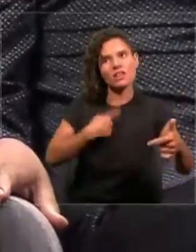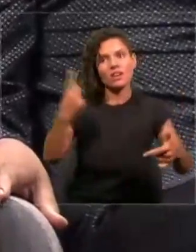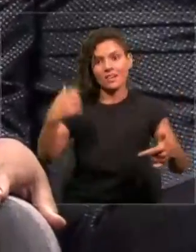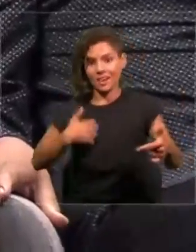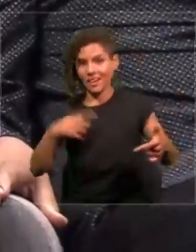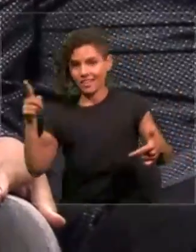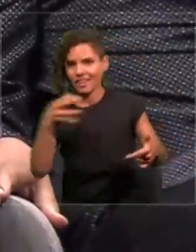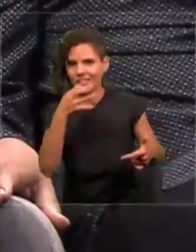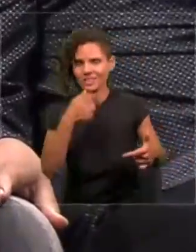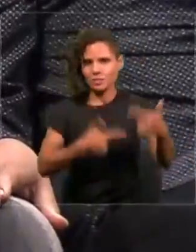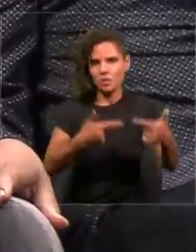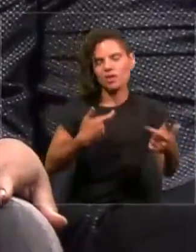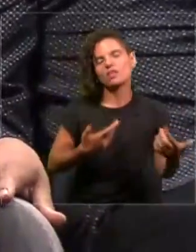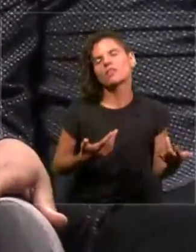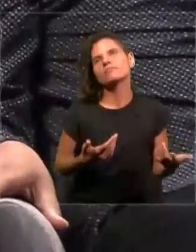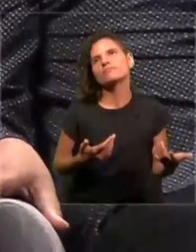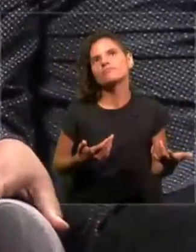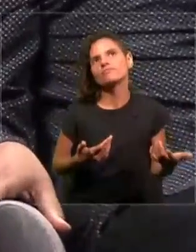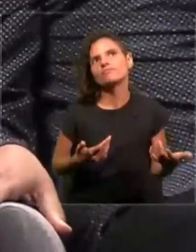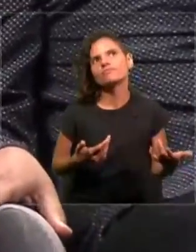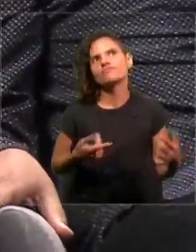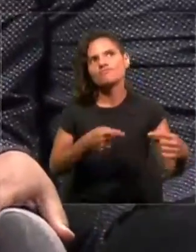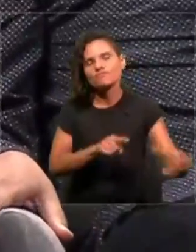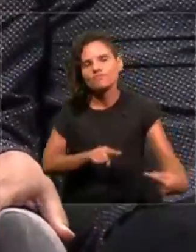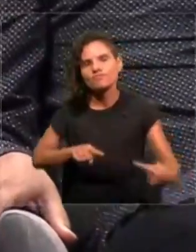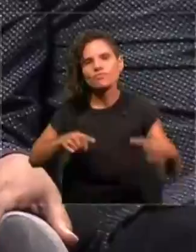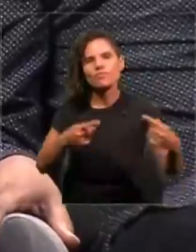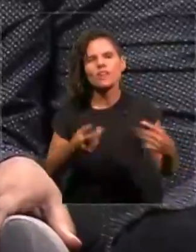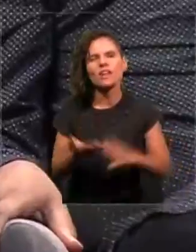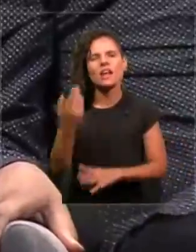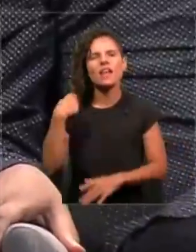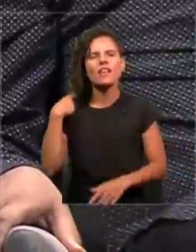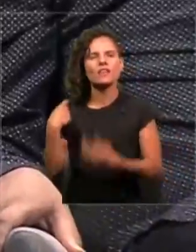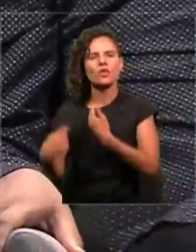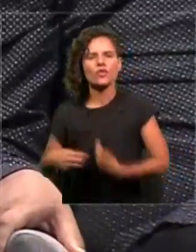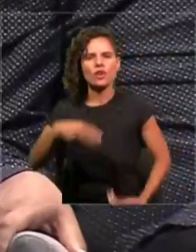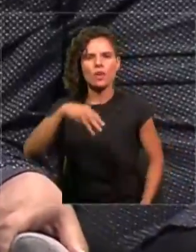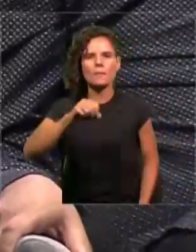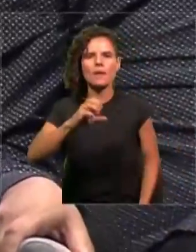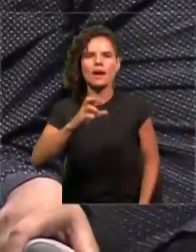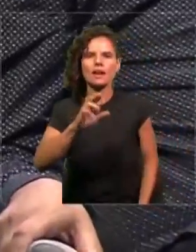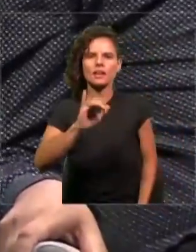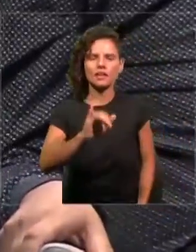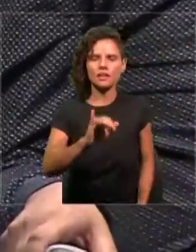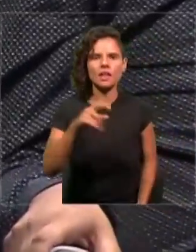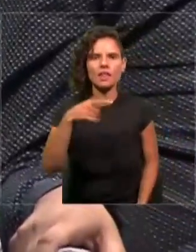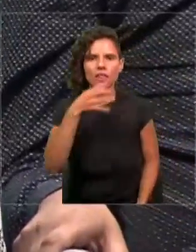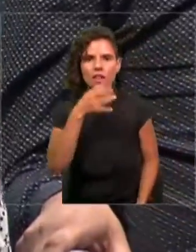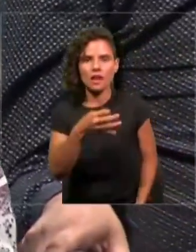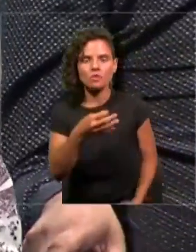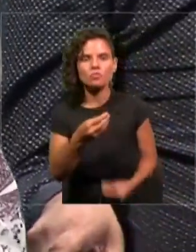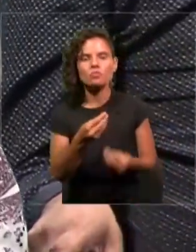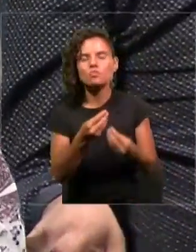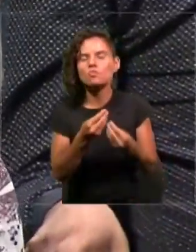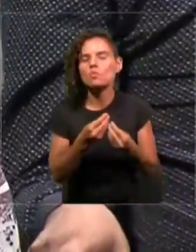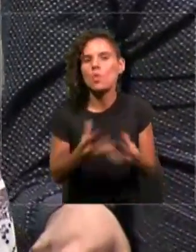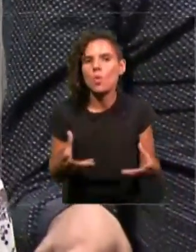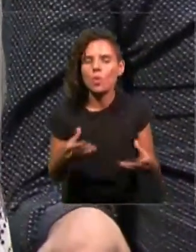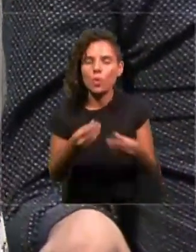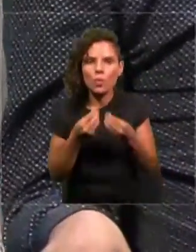Argentina de los años del gobierno Macri, se hizo un uso abusivo